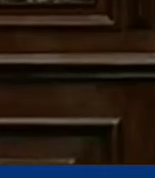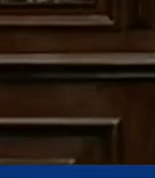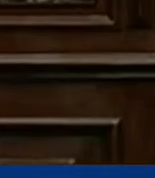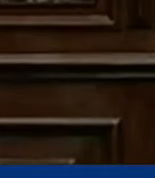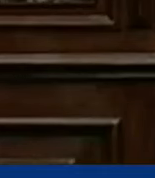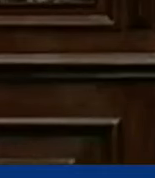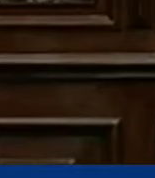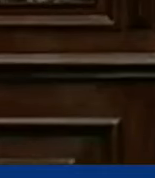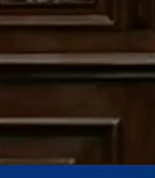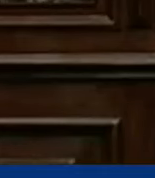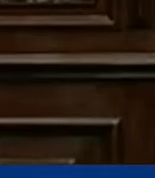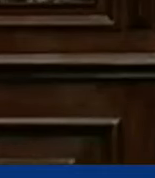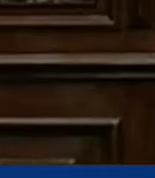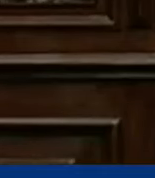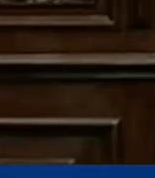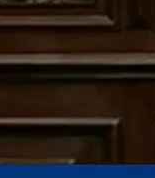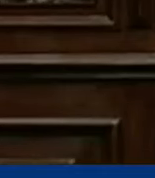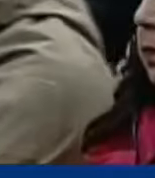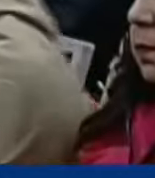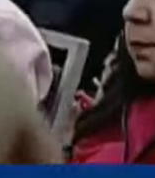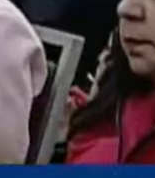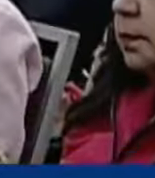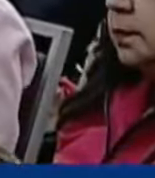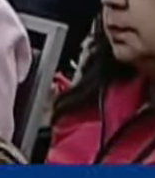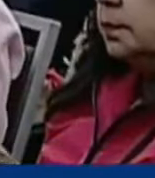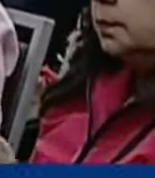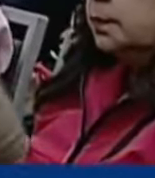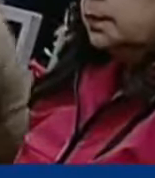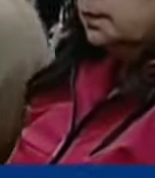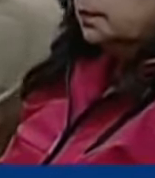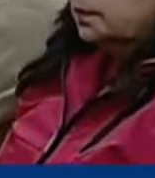estrategias, de las ideas, de los proyectos, de los programas,